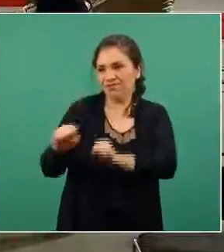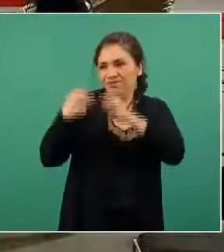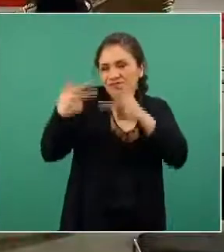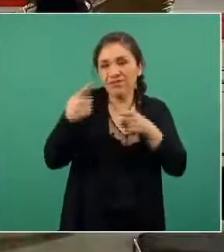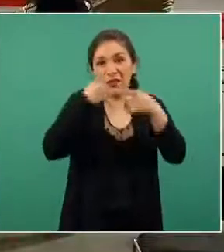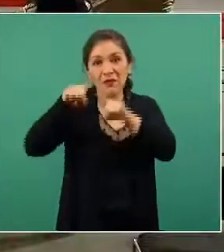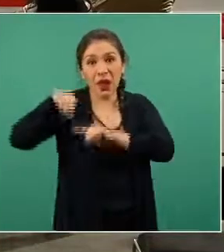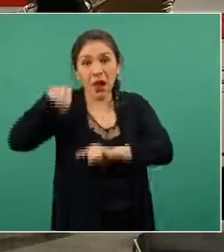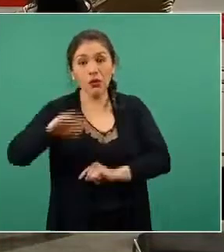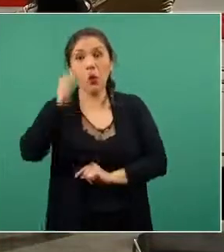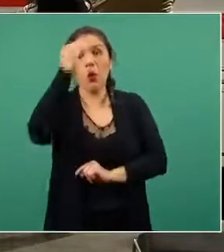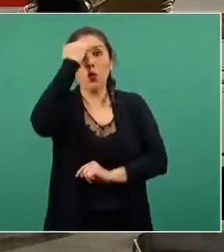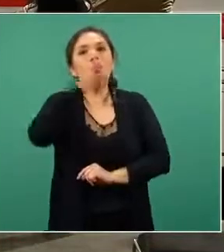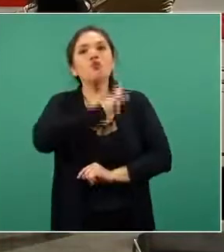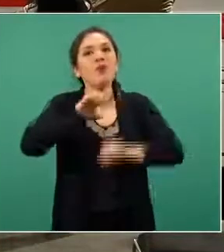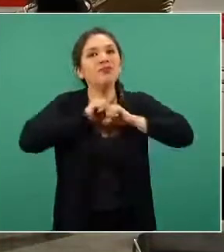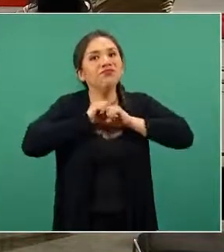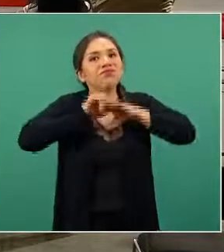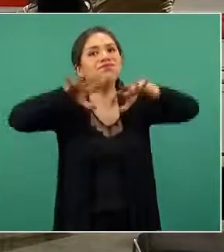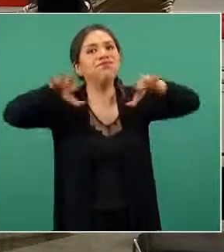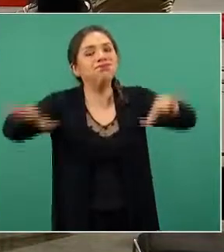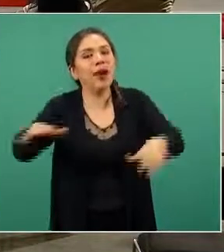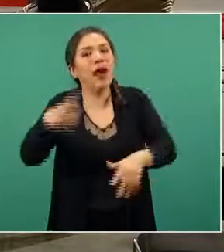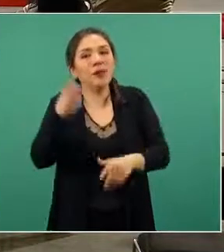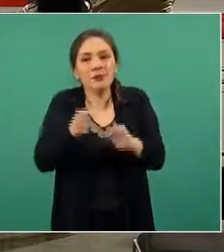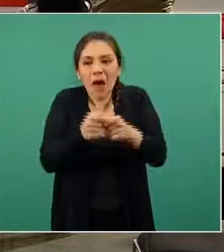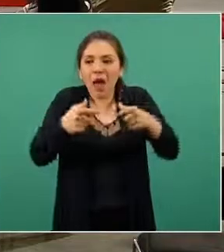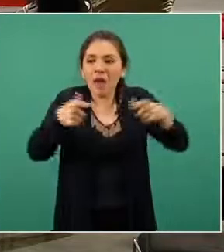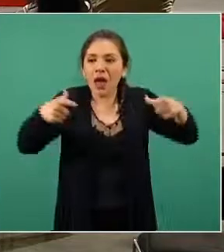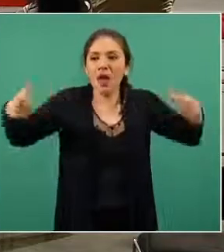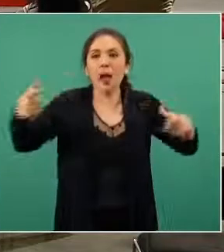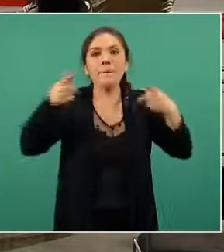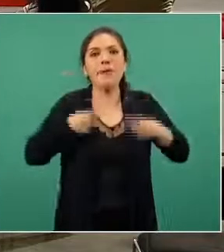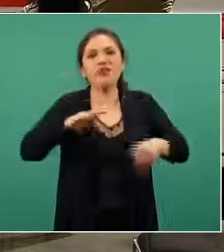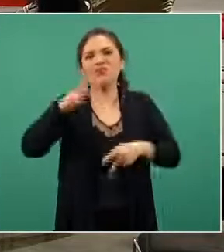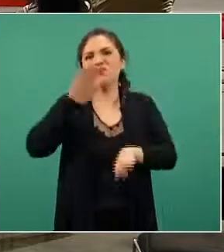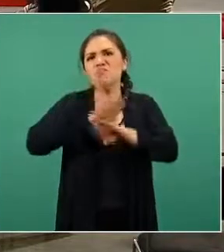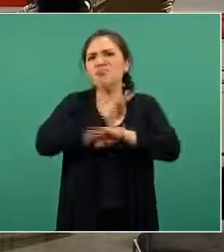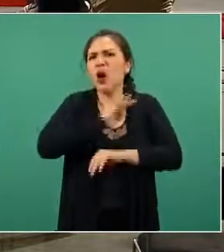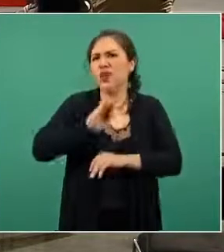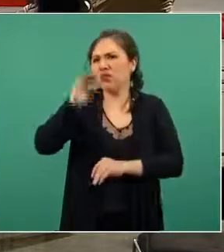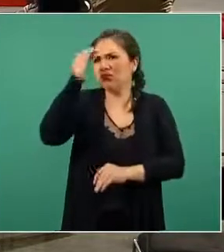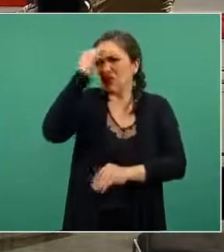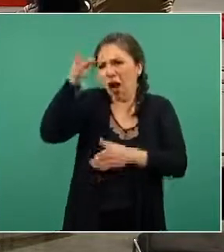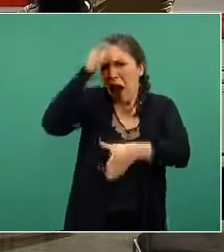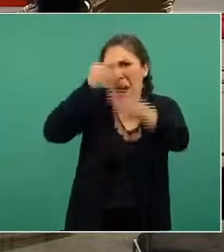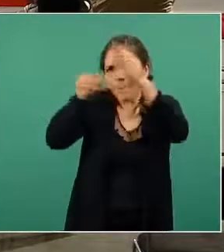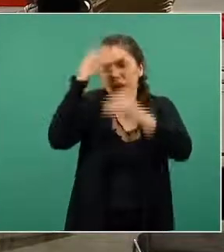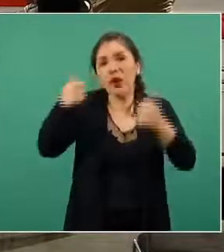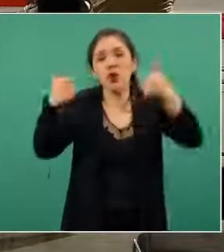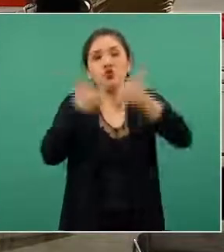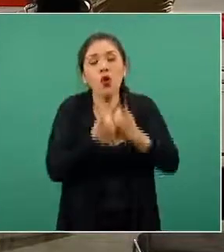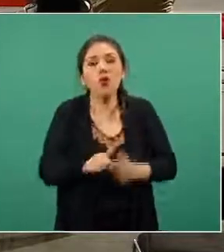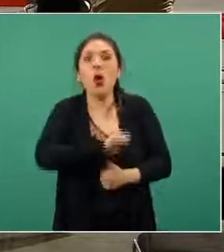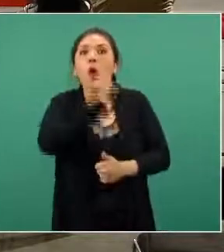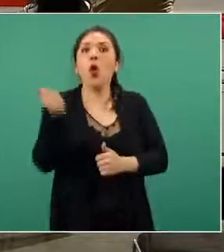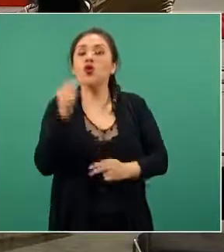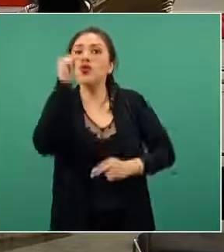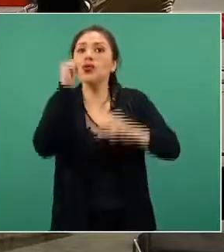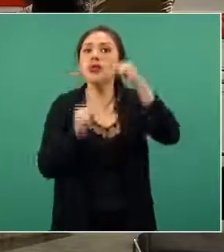distancia, el conocimiento puede extenderse y puede multiplicarse y operarse a través de otros